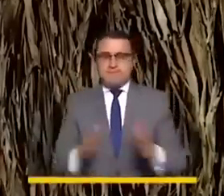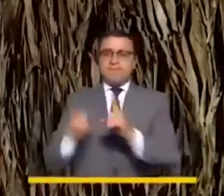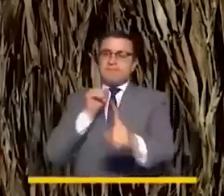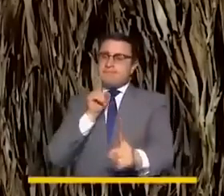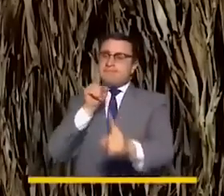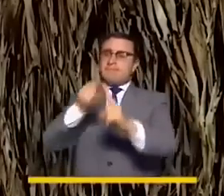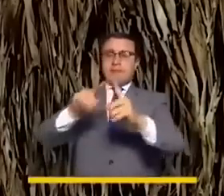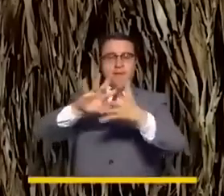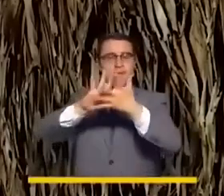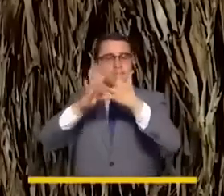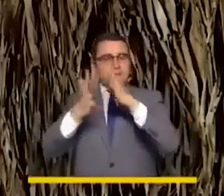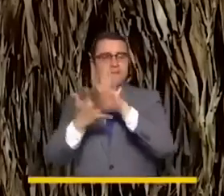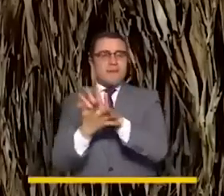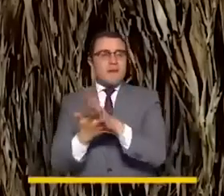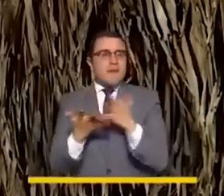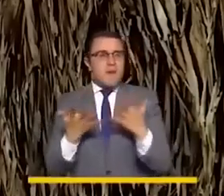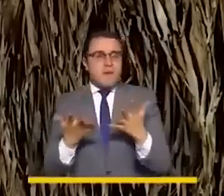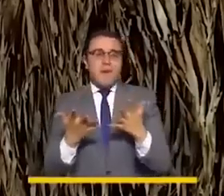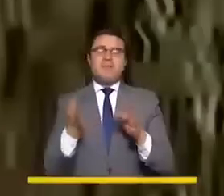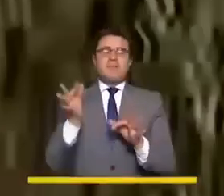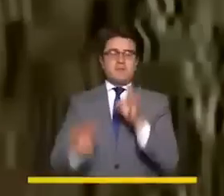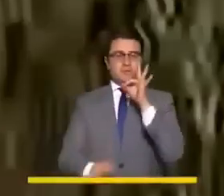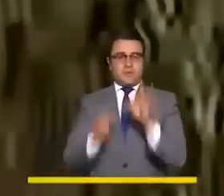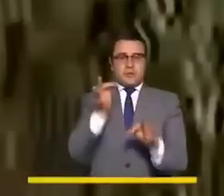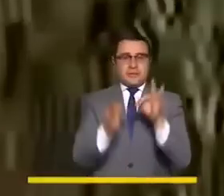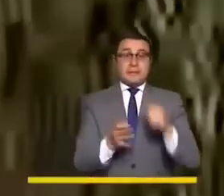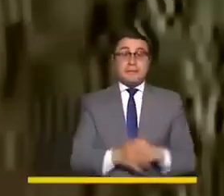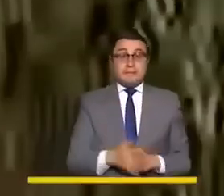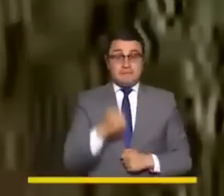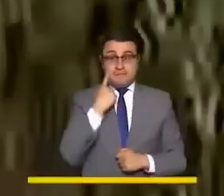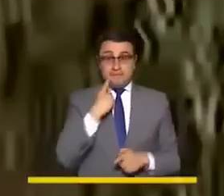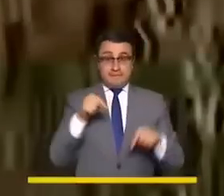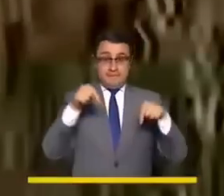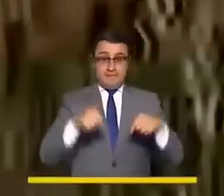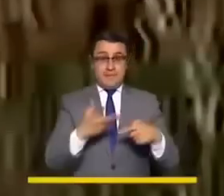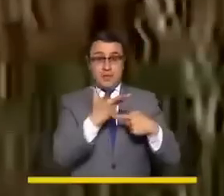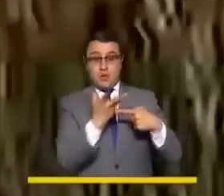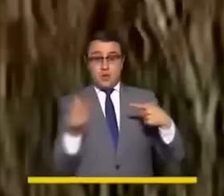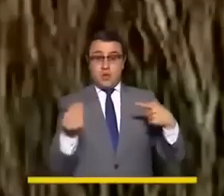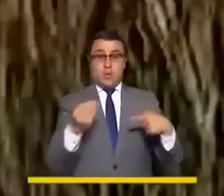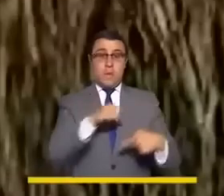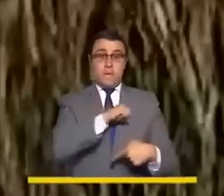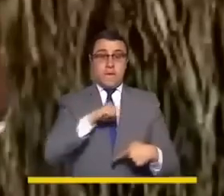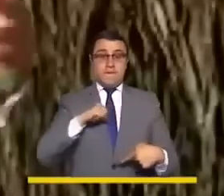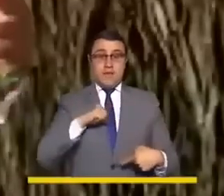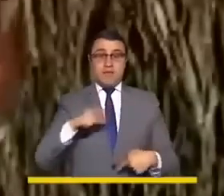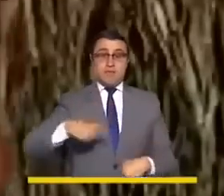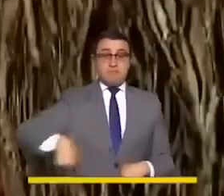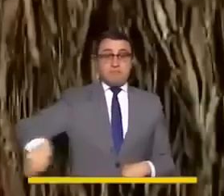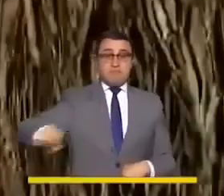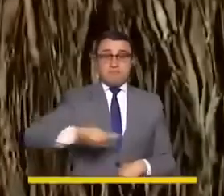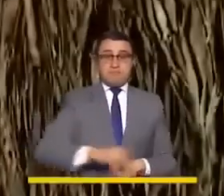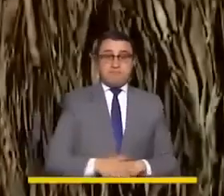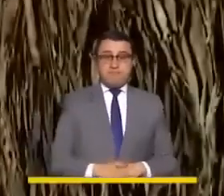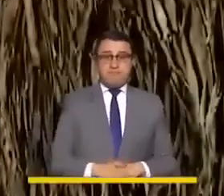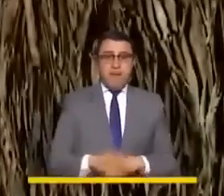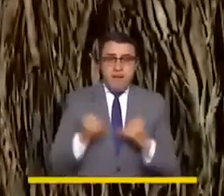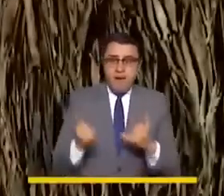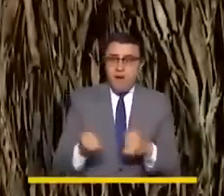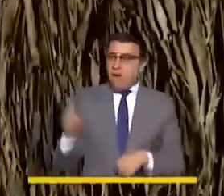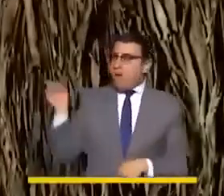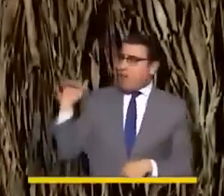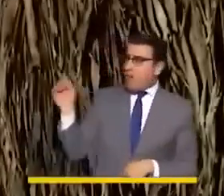justicia. Hoy aquí vemos lo que pasó con un grupo privado. Ahora, después de